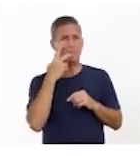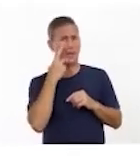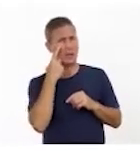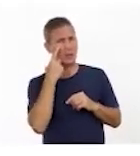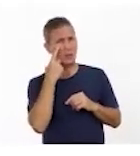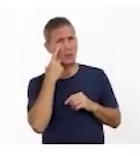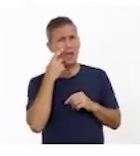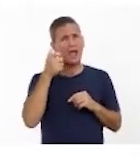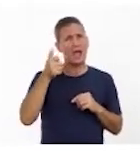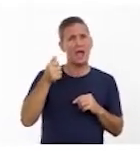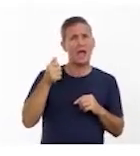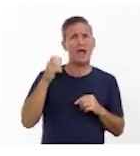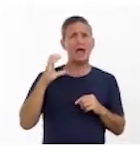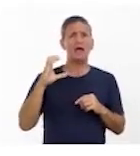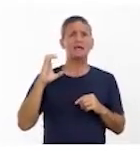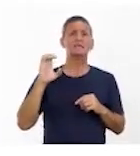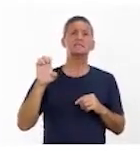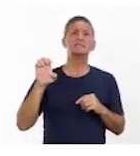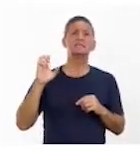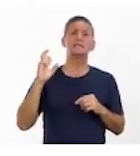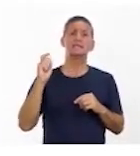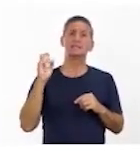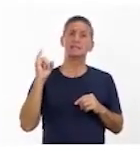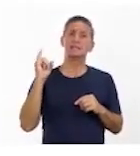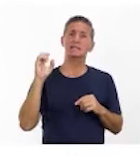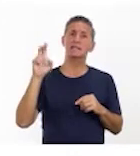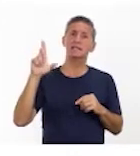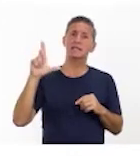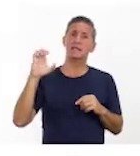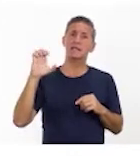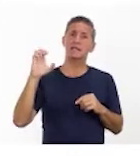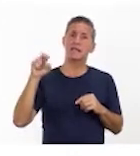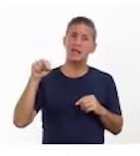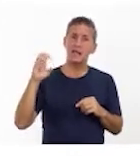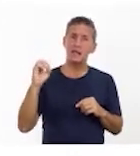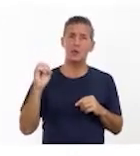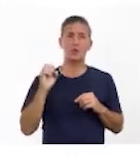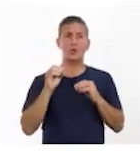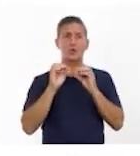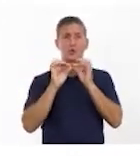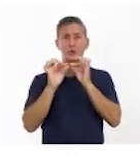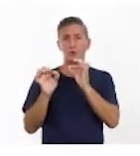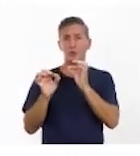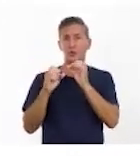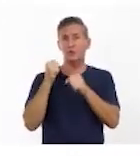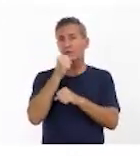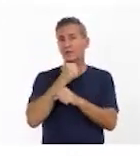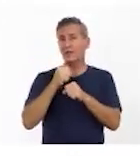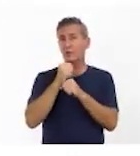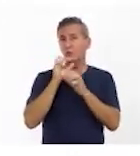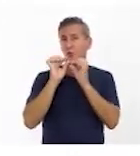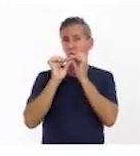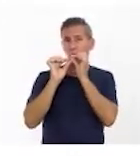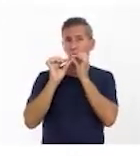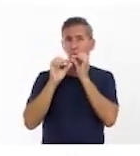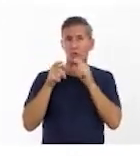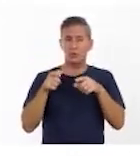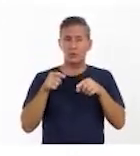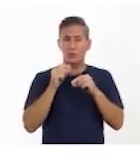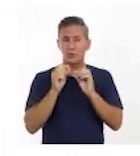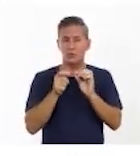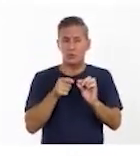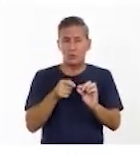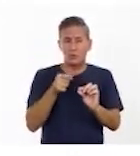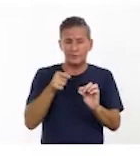como acetileno. Este es utilizado como combustible en los sopletes oxiacetilénicos para soldar